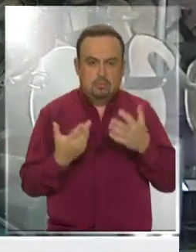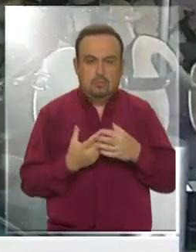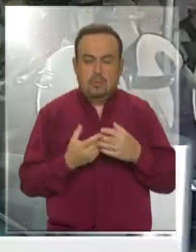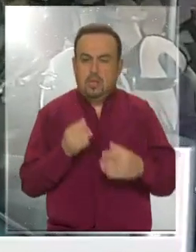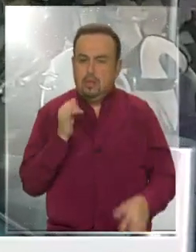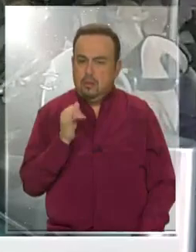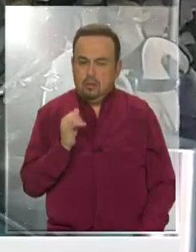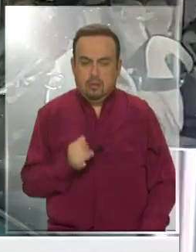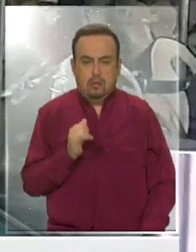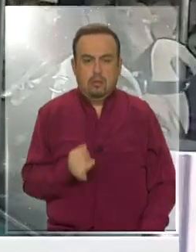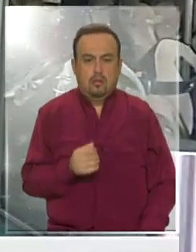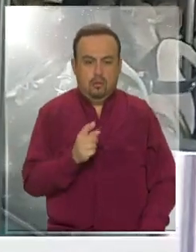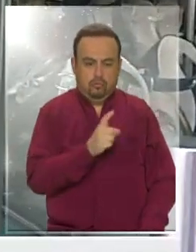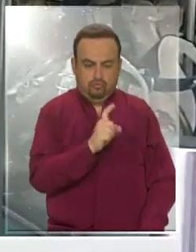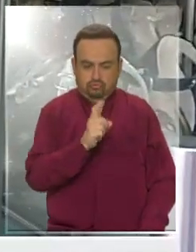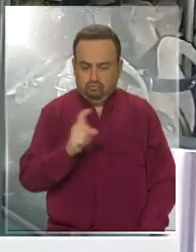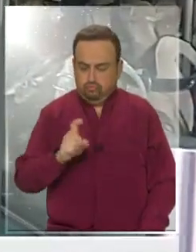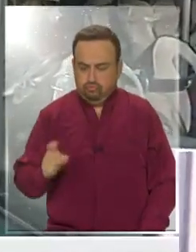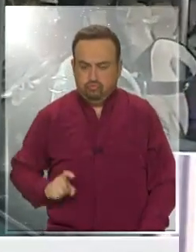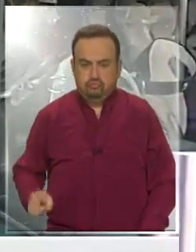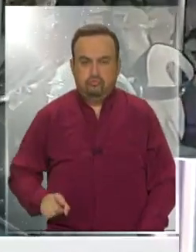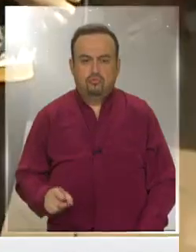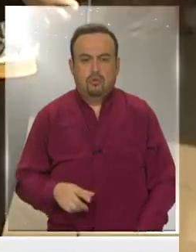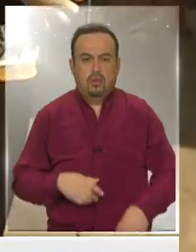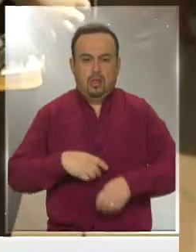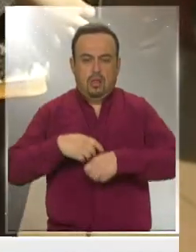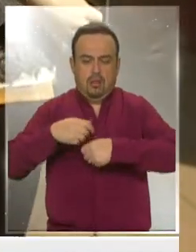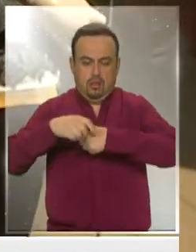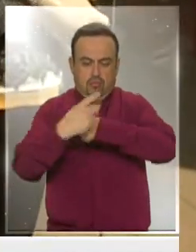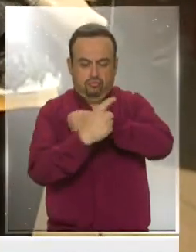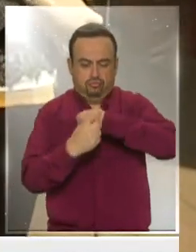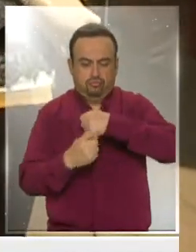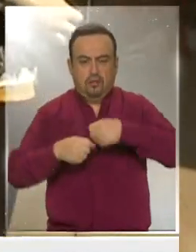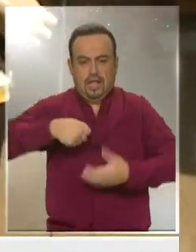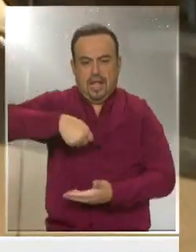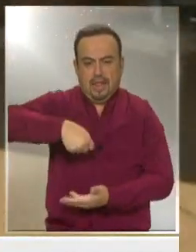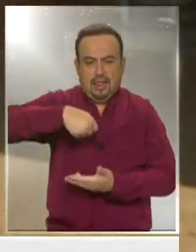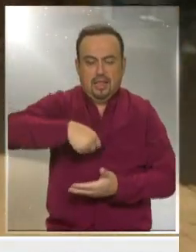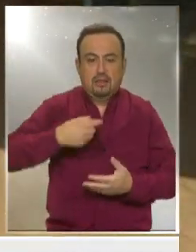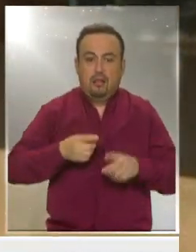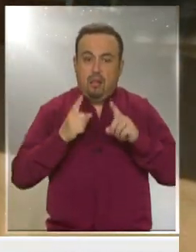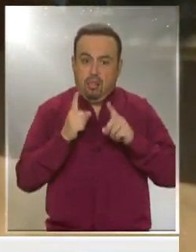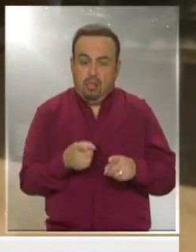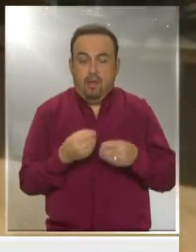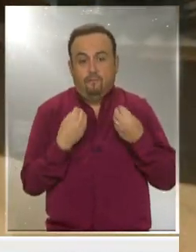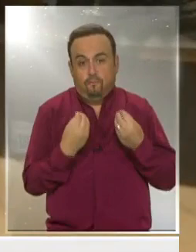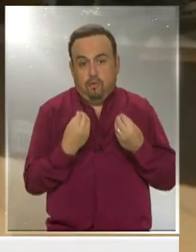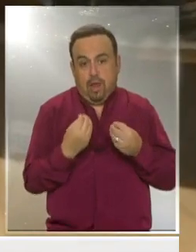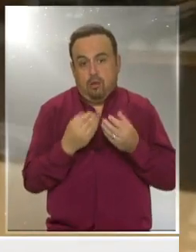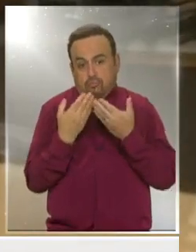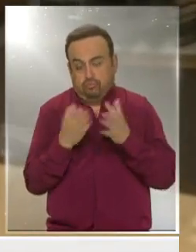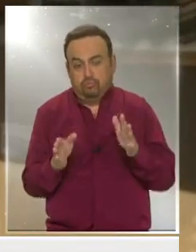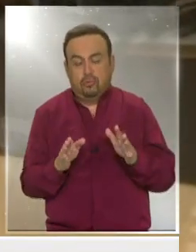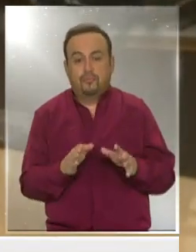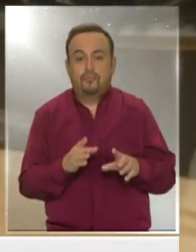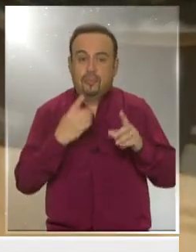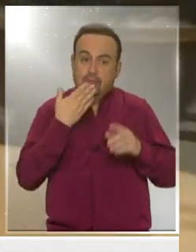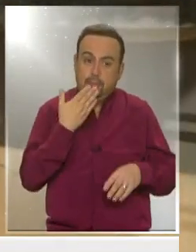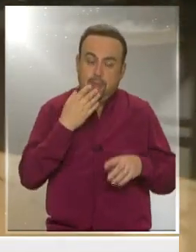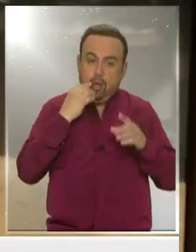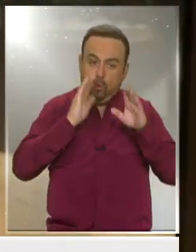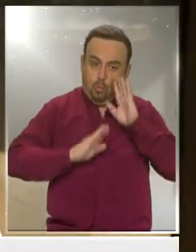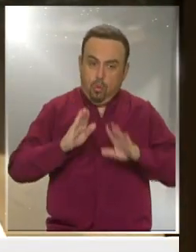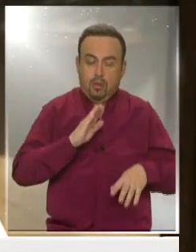constantemente estar rociando alcohol en lo que es las carteras. Por un lado, bueno, pero igual hay que cuidarse harto. Pues. Es bueno porque la